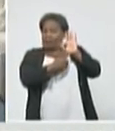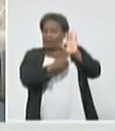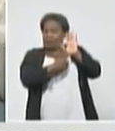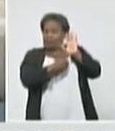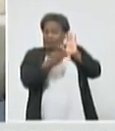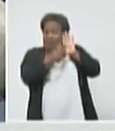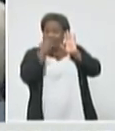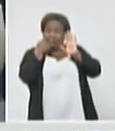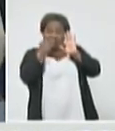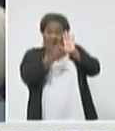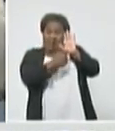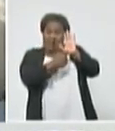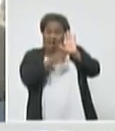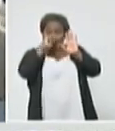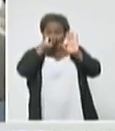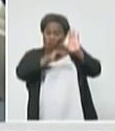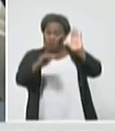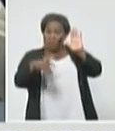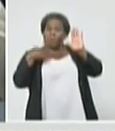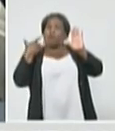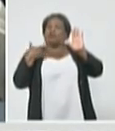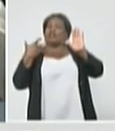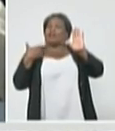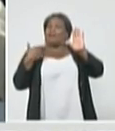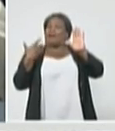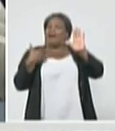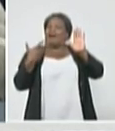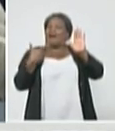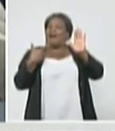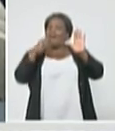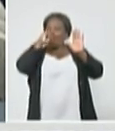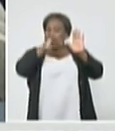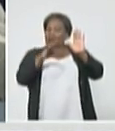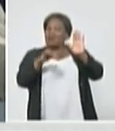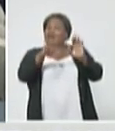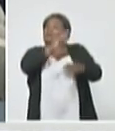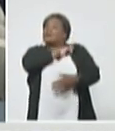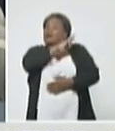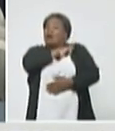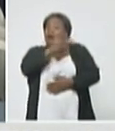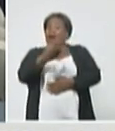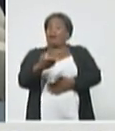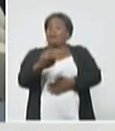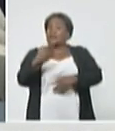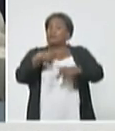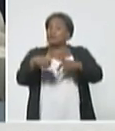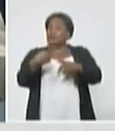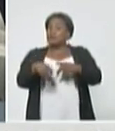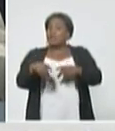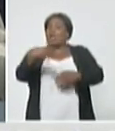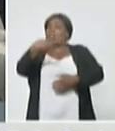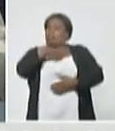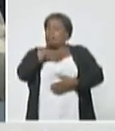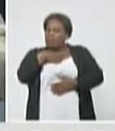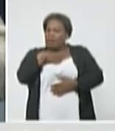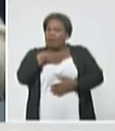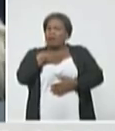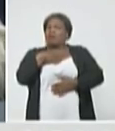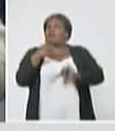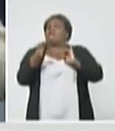ven que se motivan. Por lo tanto, ellos se sienten responsables de estas cosas, tienen información.